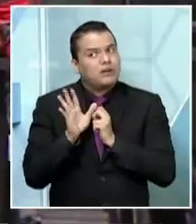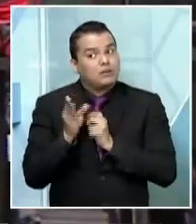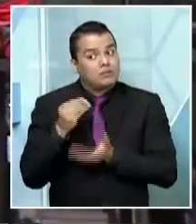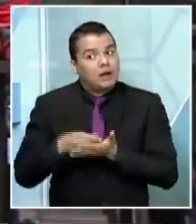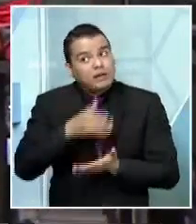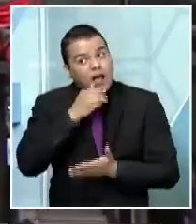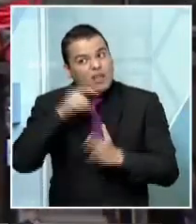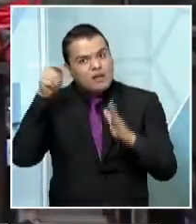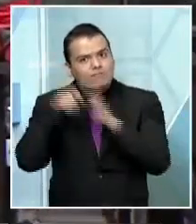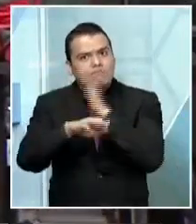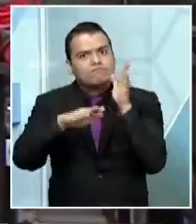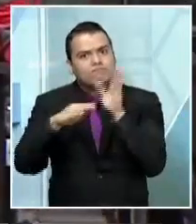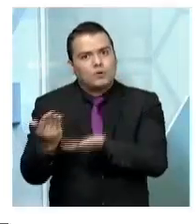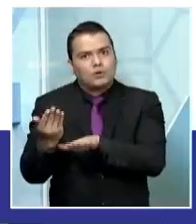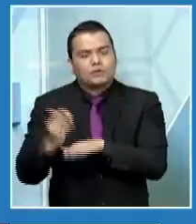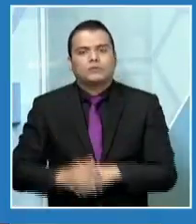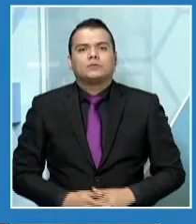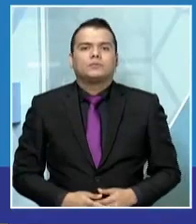crimen.